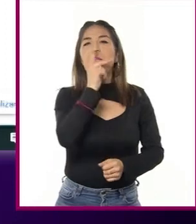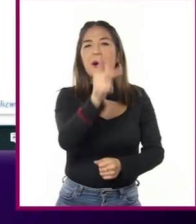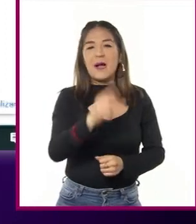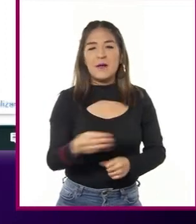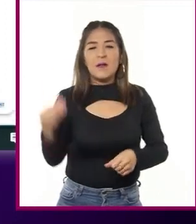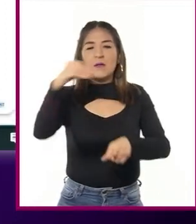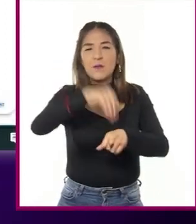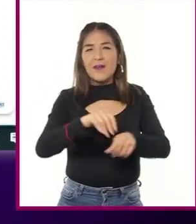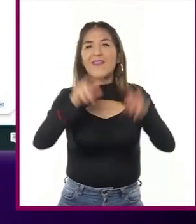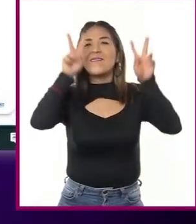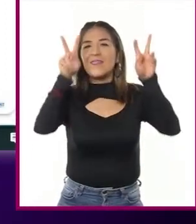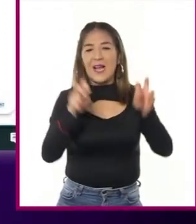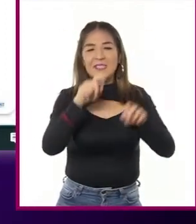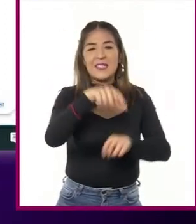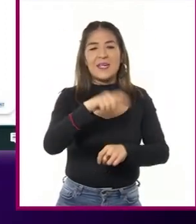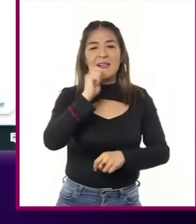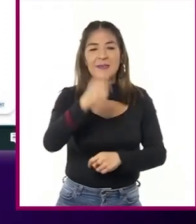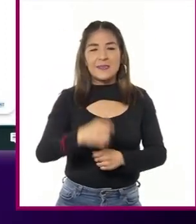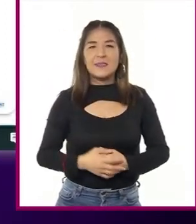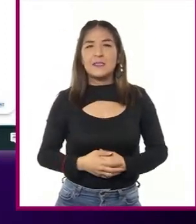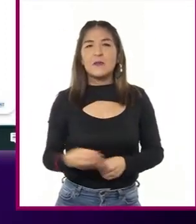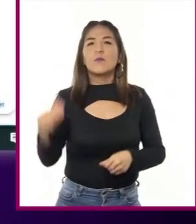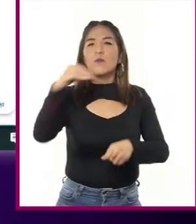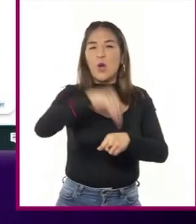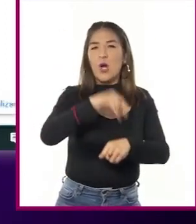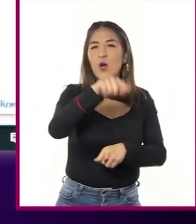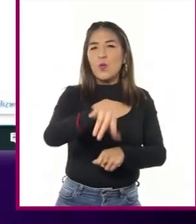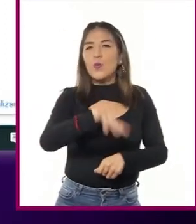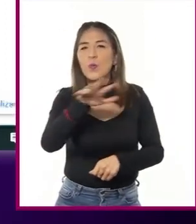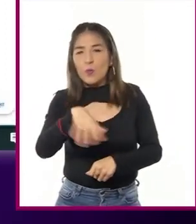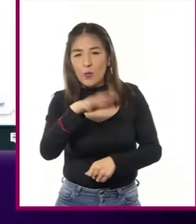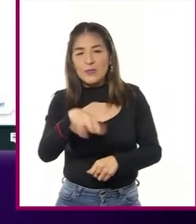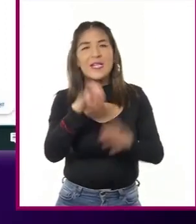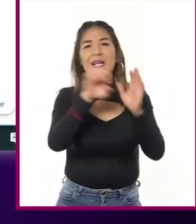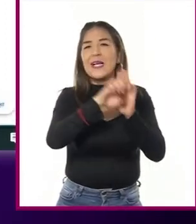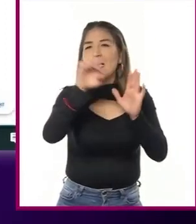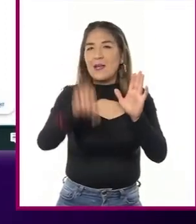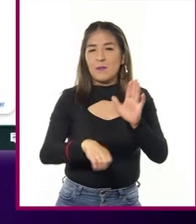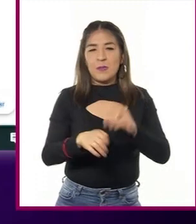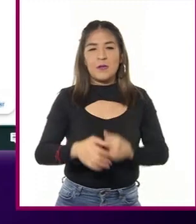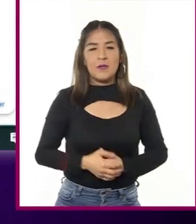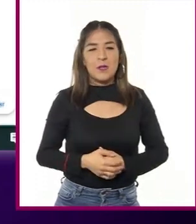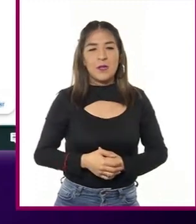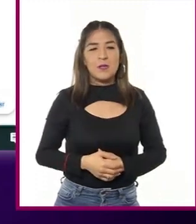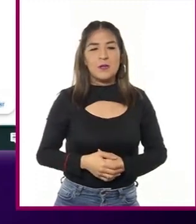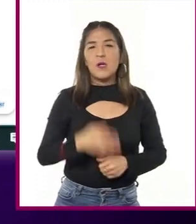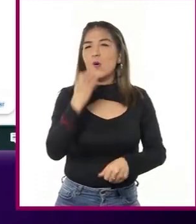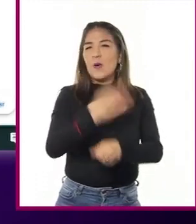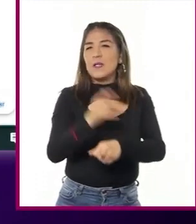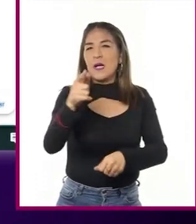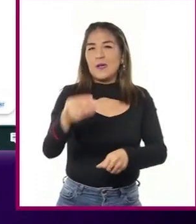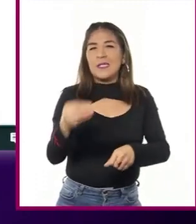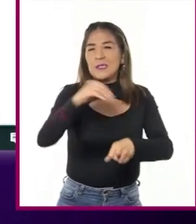o frase que haga referencia a nuestra búsqueda. Por ejemplo, busquemos